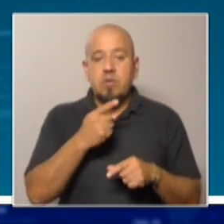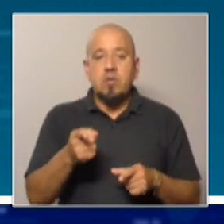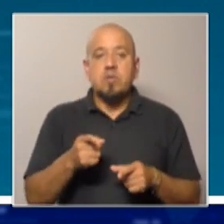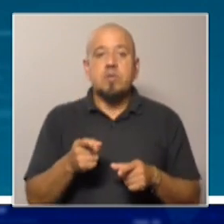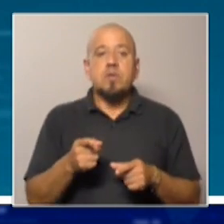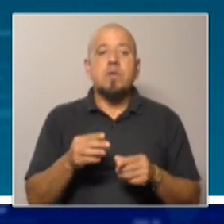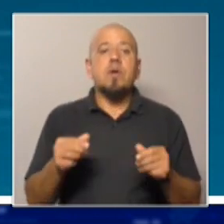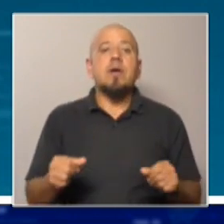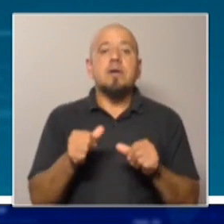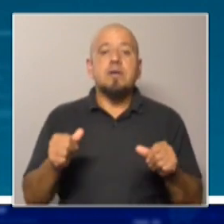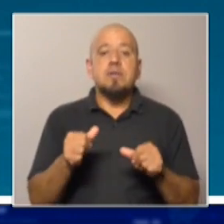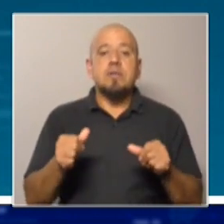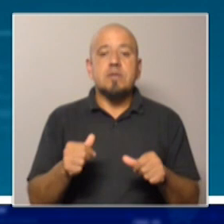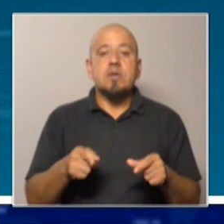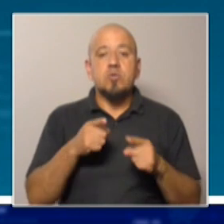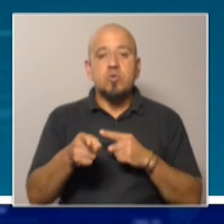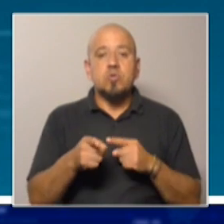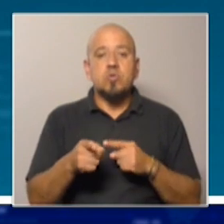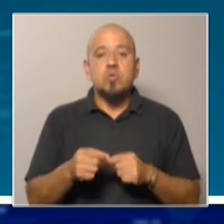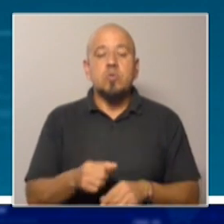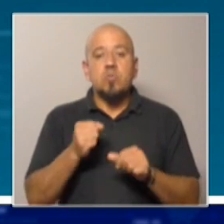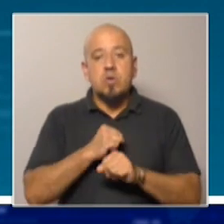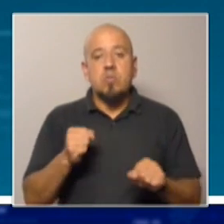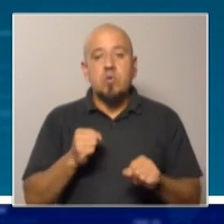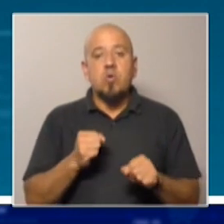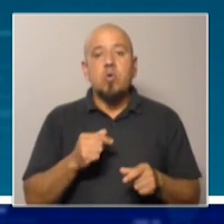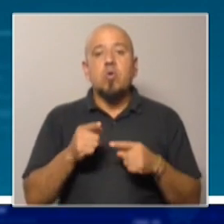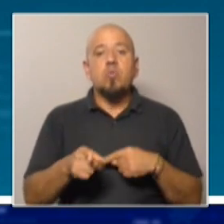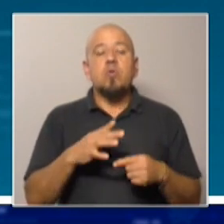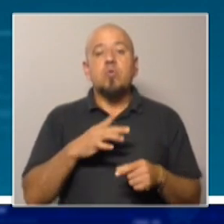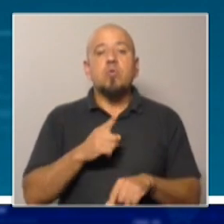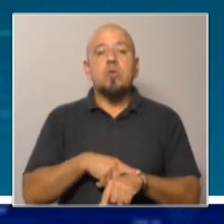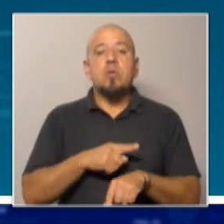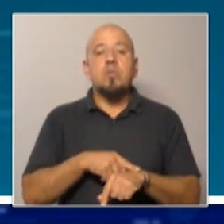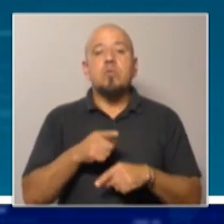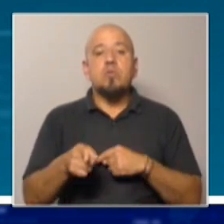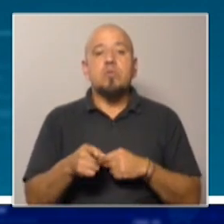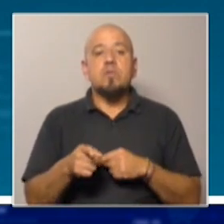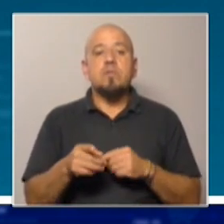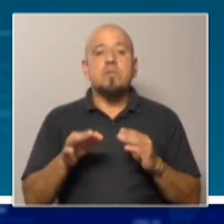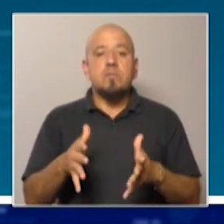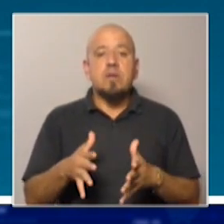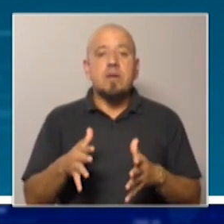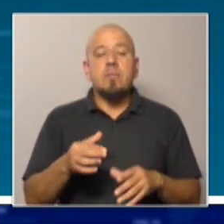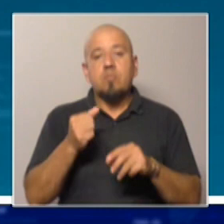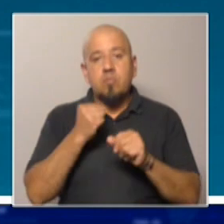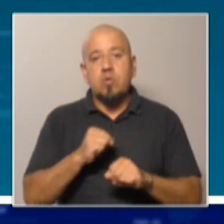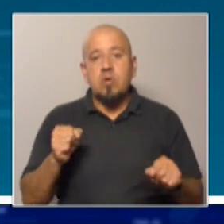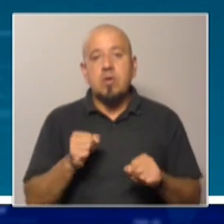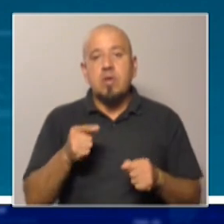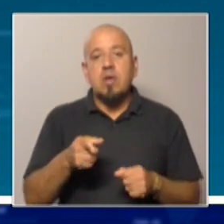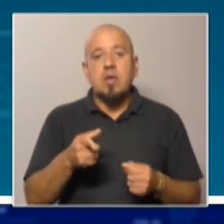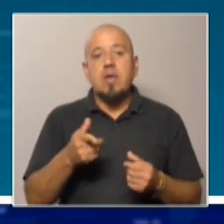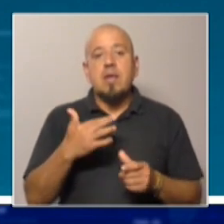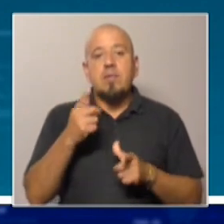permanente hace que a nosotros nos permita de alguna manera mejorar nuestros propios tiempos y nuestros propios récords como para poder asistir al